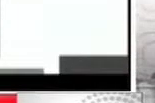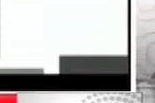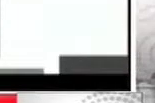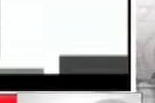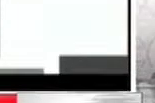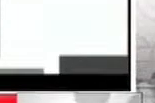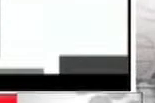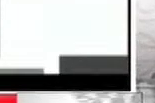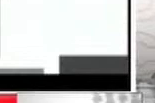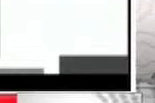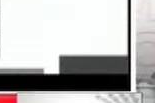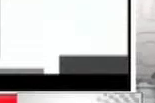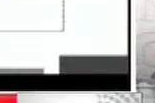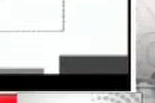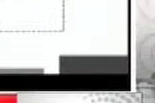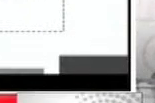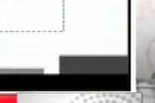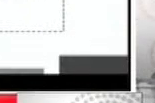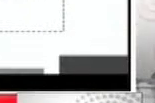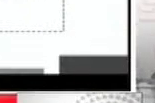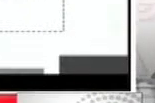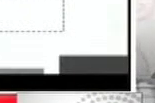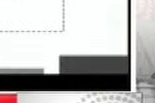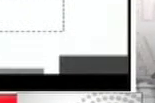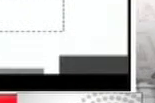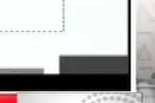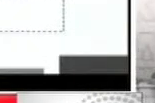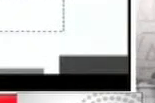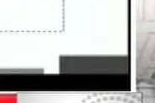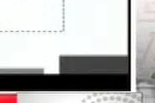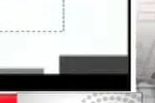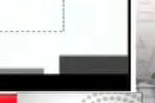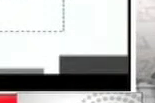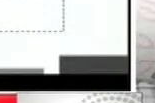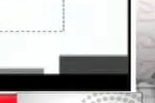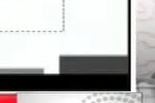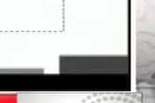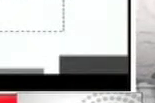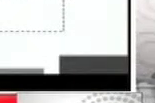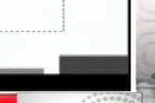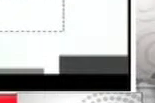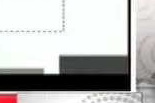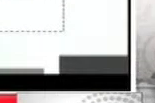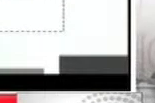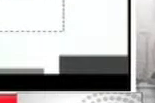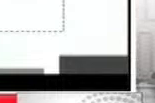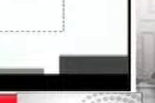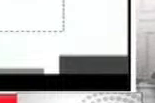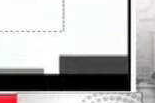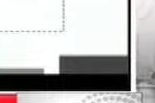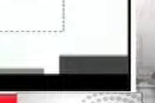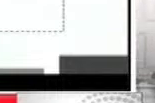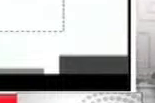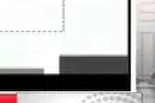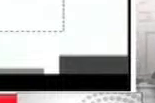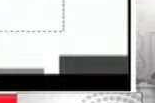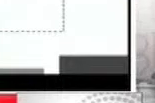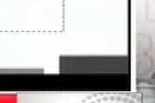Esta es la asignación presupuestaria 2022 del sector salud y atención a la emergencia sanitaria,